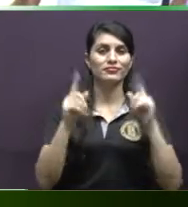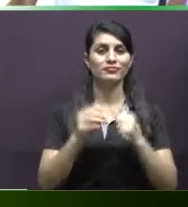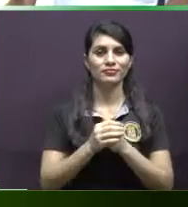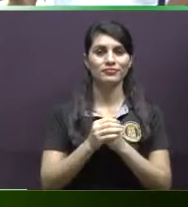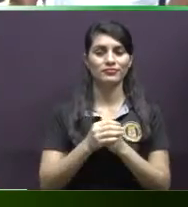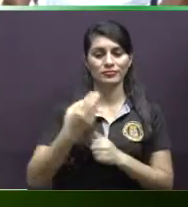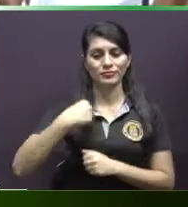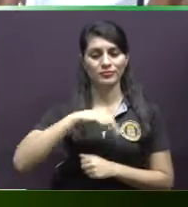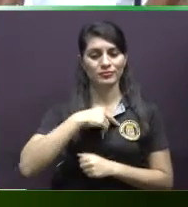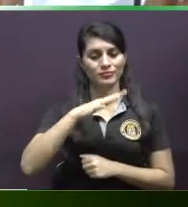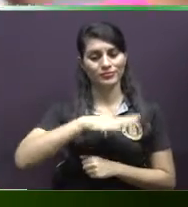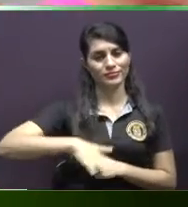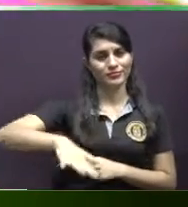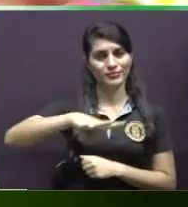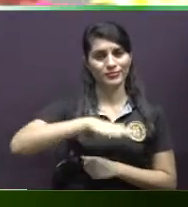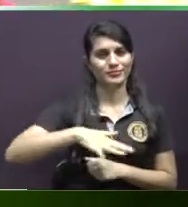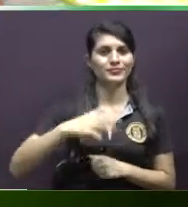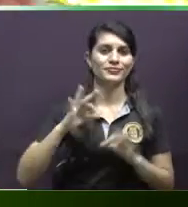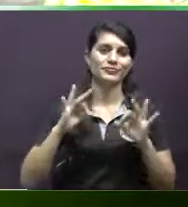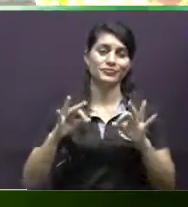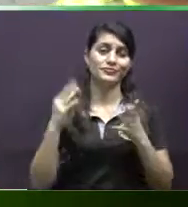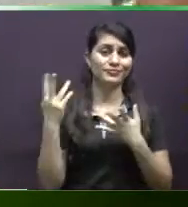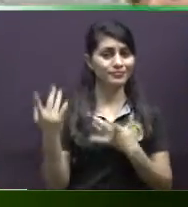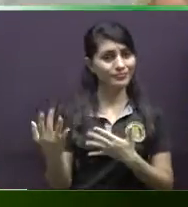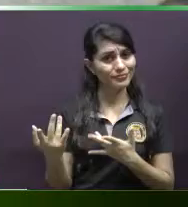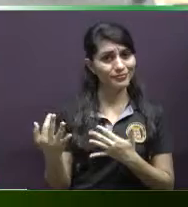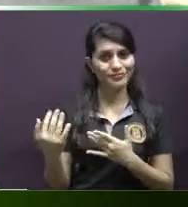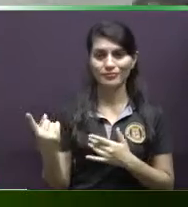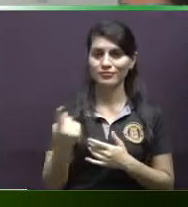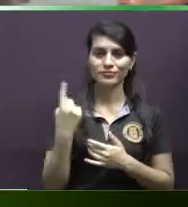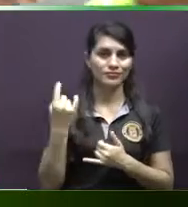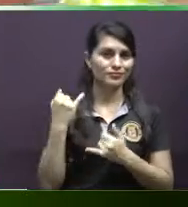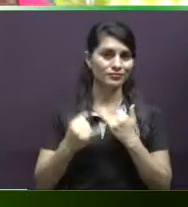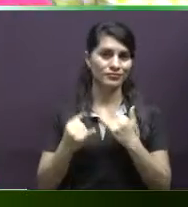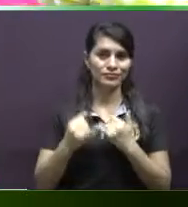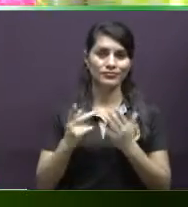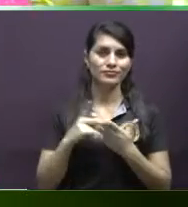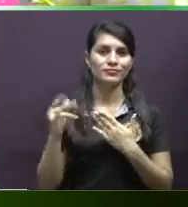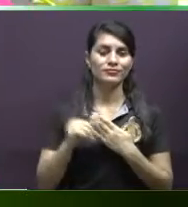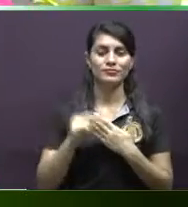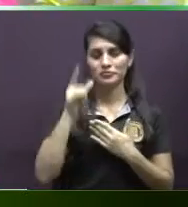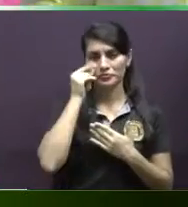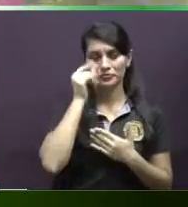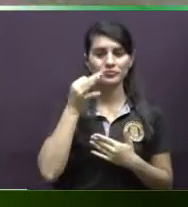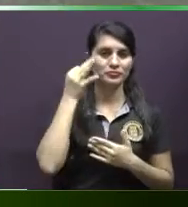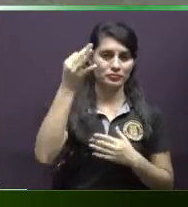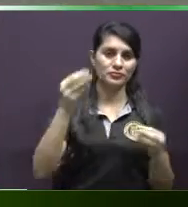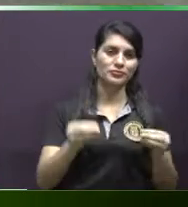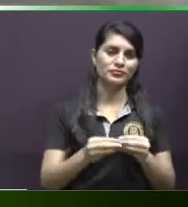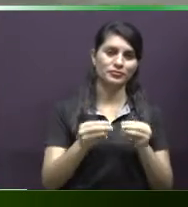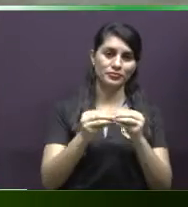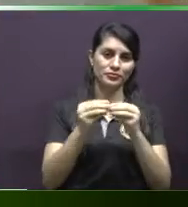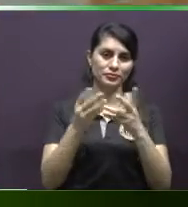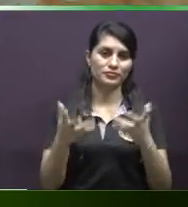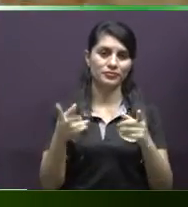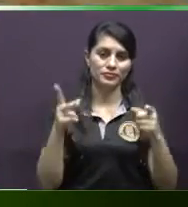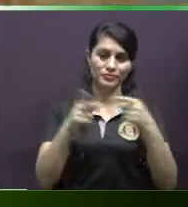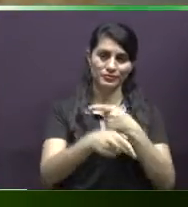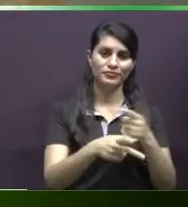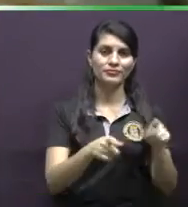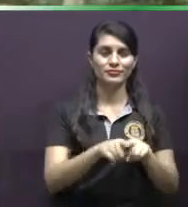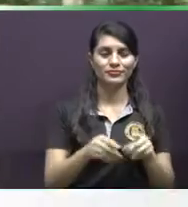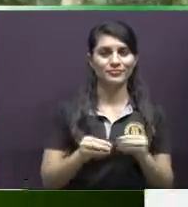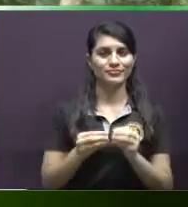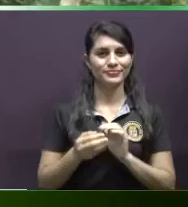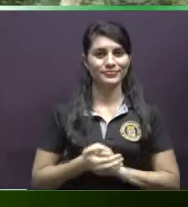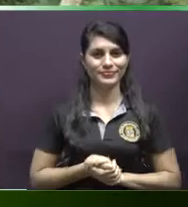de letrinización para nuestra comunidad y esperamos que no sea este el último proyecto que se inaugura en esta comunidad